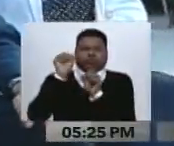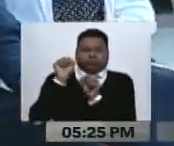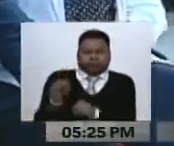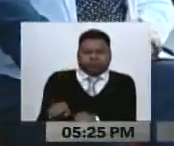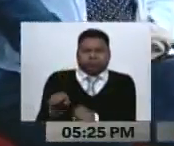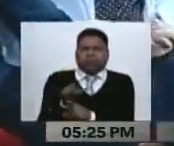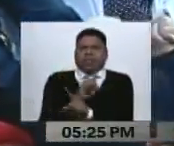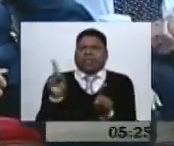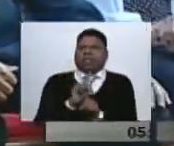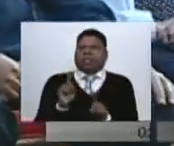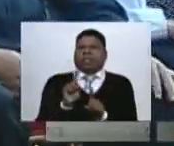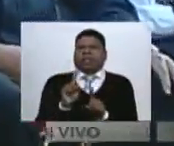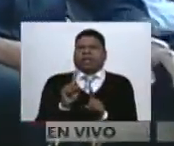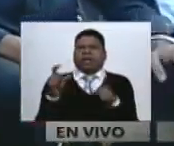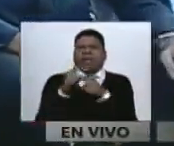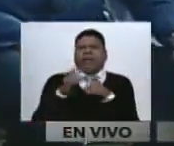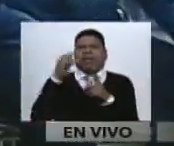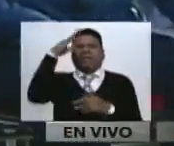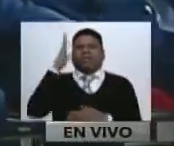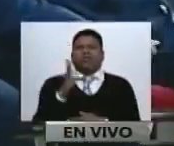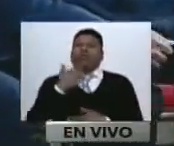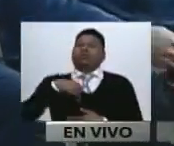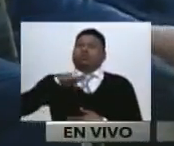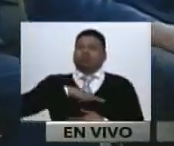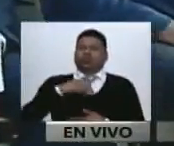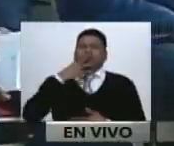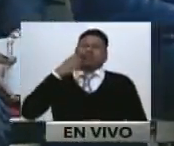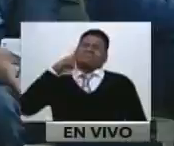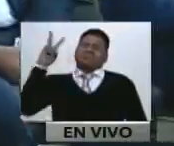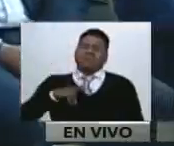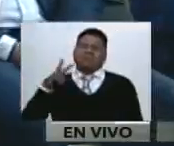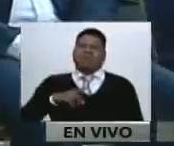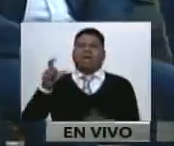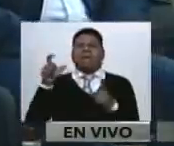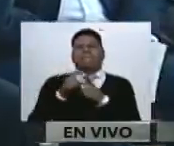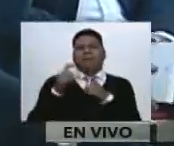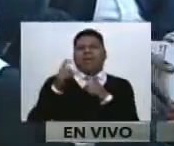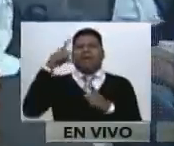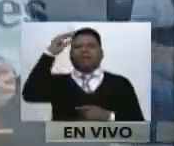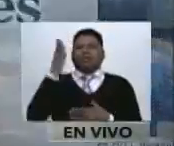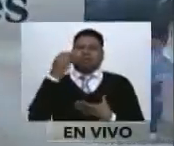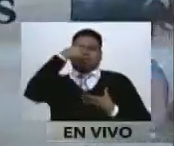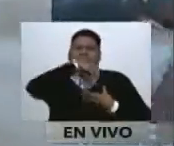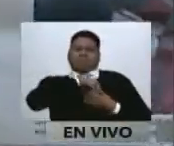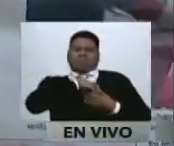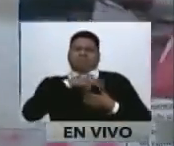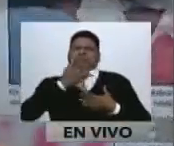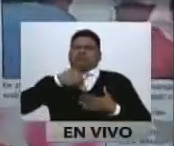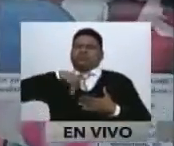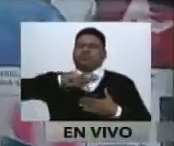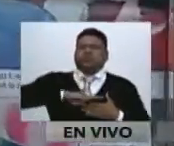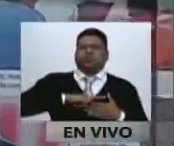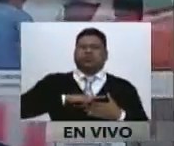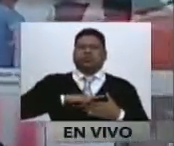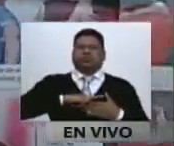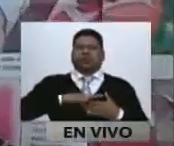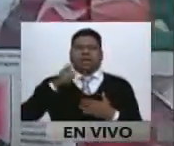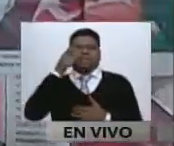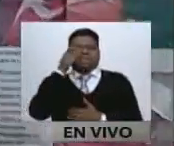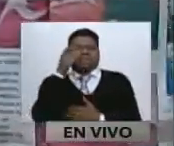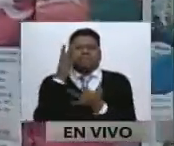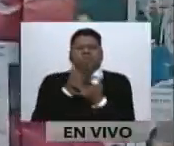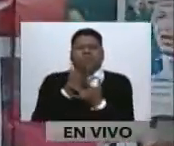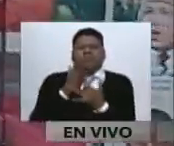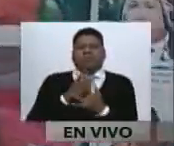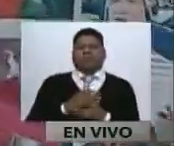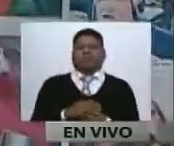tenemos que hacer verdadera esa palabra entre nosotros, en este pueblo. Ya lo hacen en otros